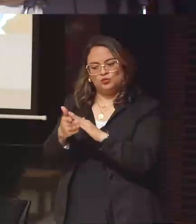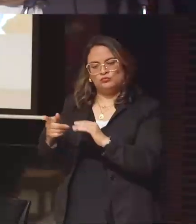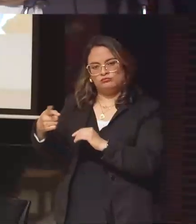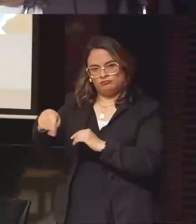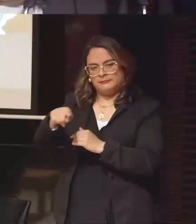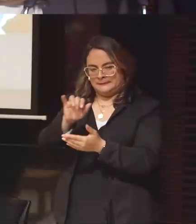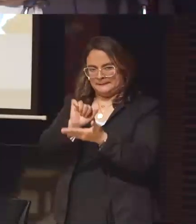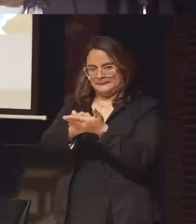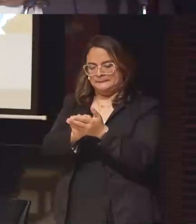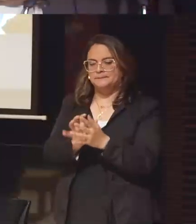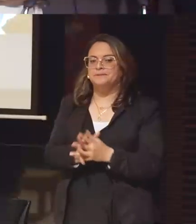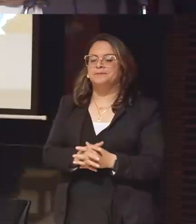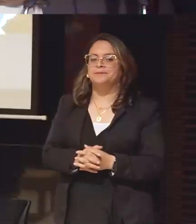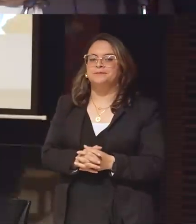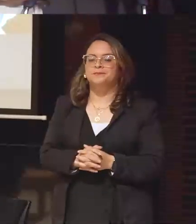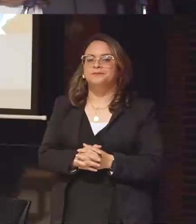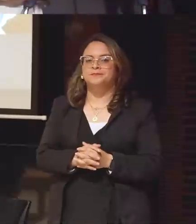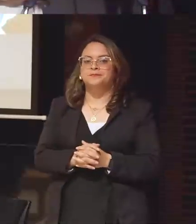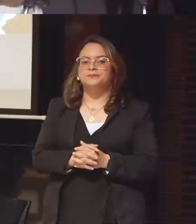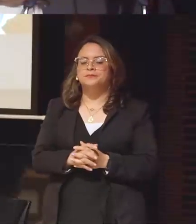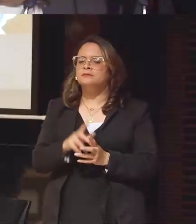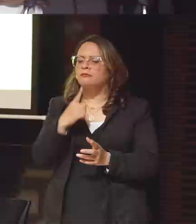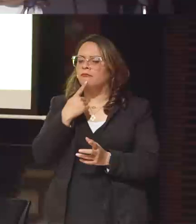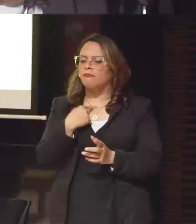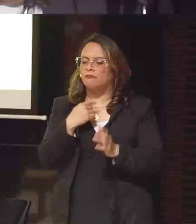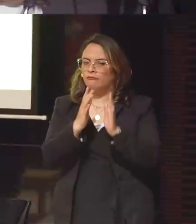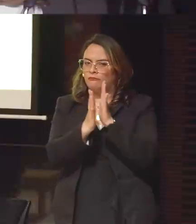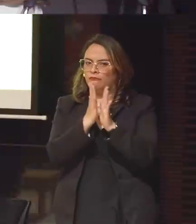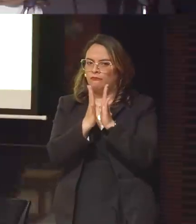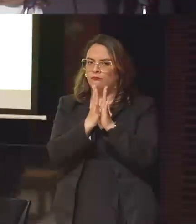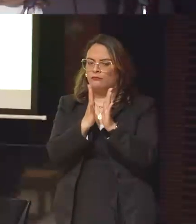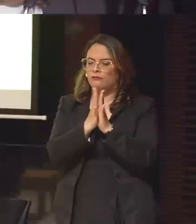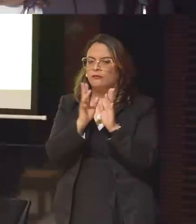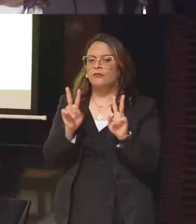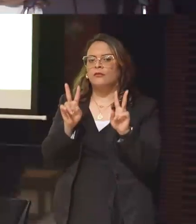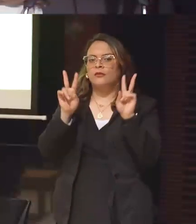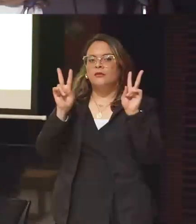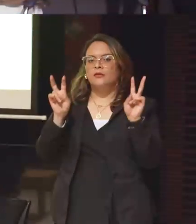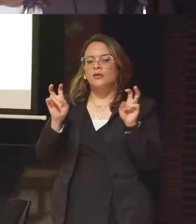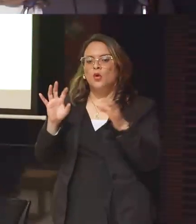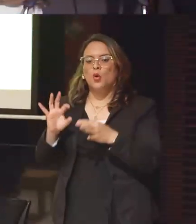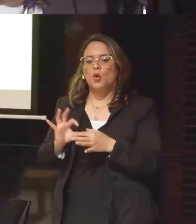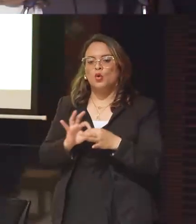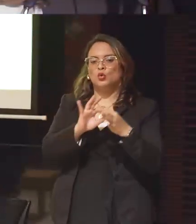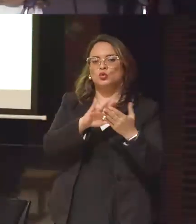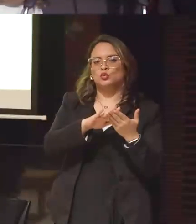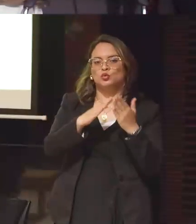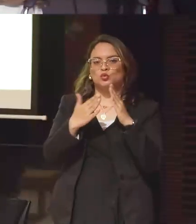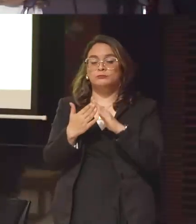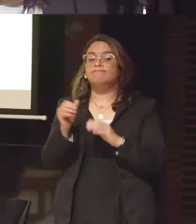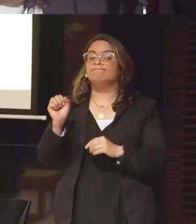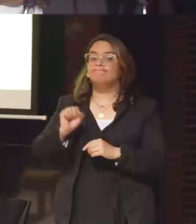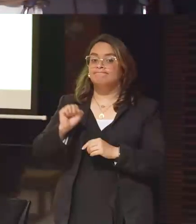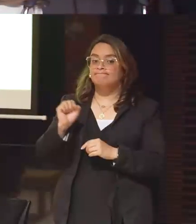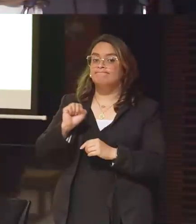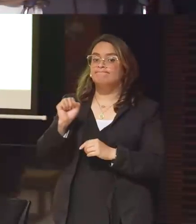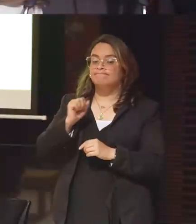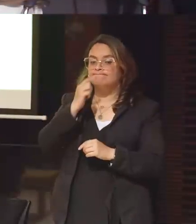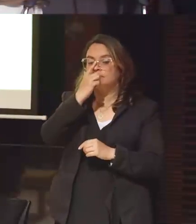por ahí. Y mencionaste otra cosa también muy interesante, que es lo de la conexión con la comunidad, por supuesto.